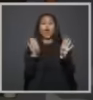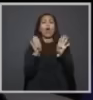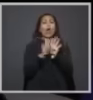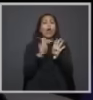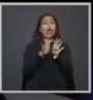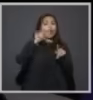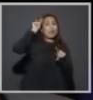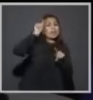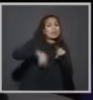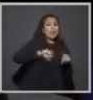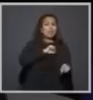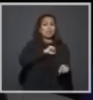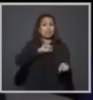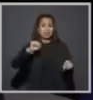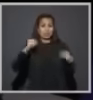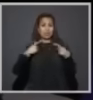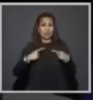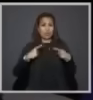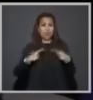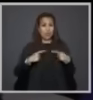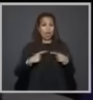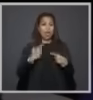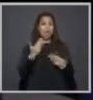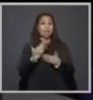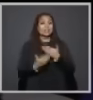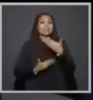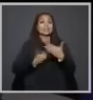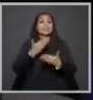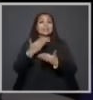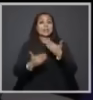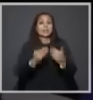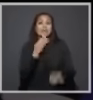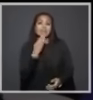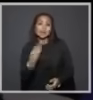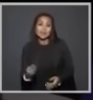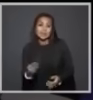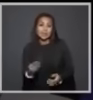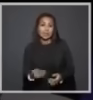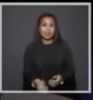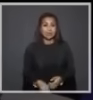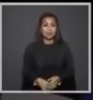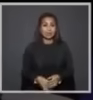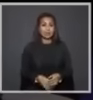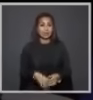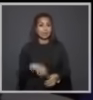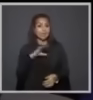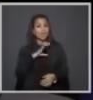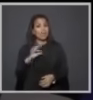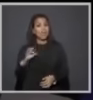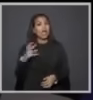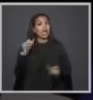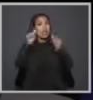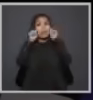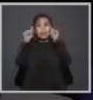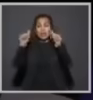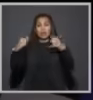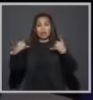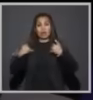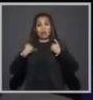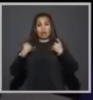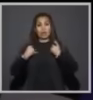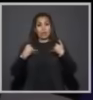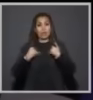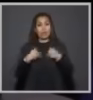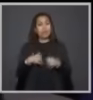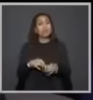bien. Si se reactiva la economía, si hay empleo, si hay bienestar, si se atiende a los jóvenes, va a